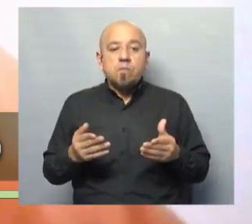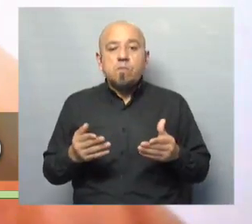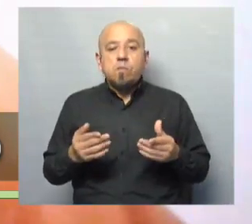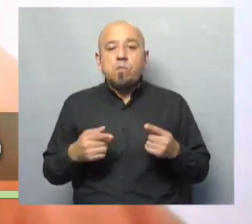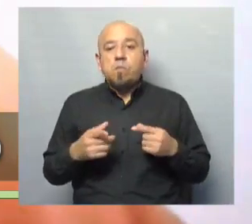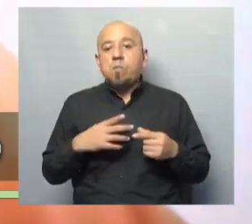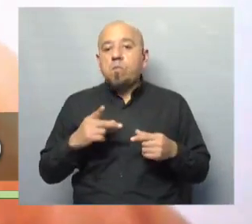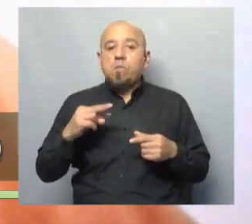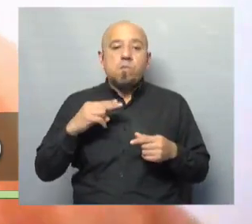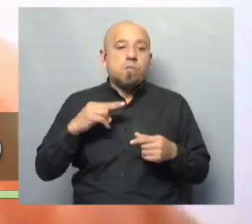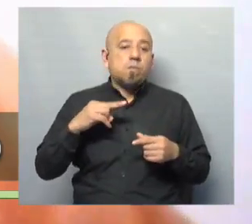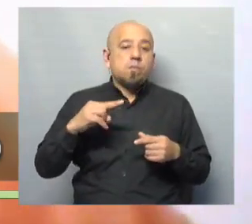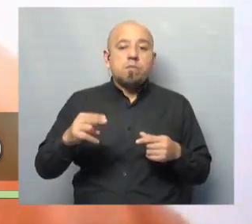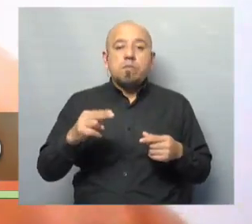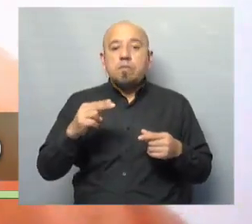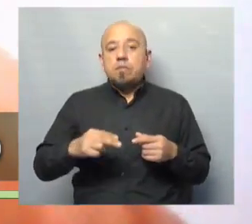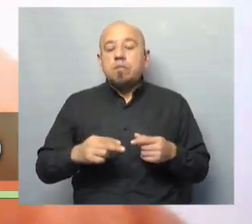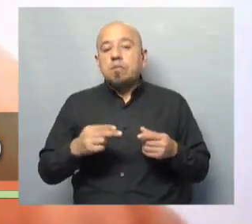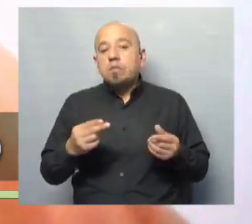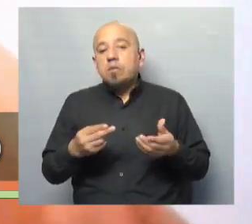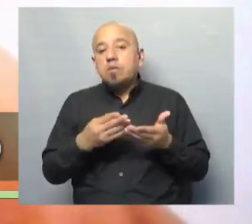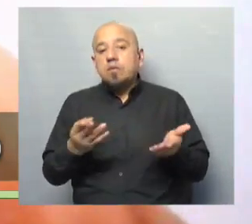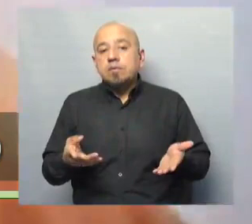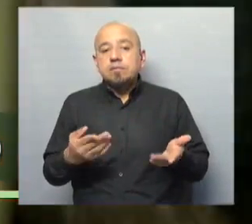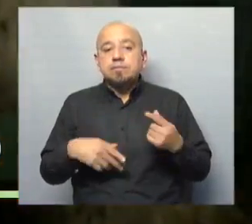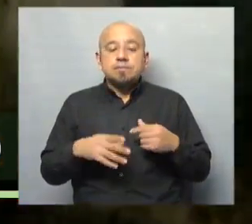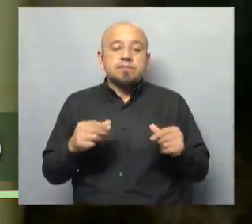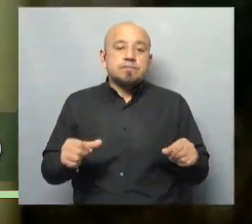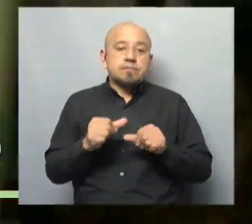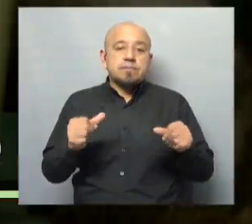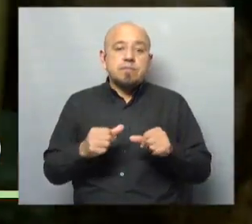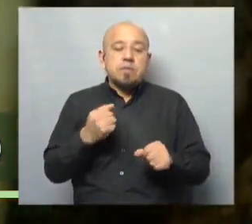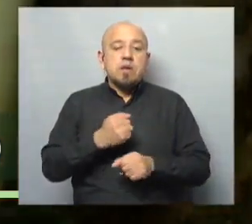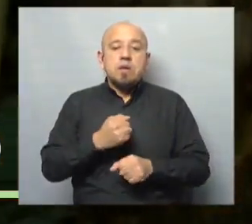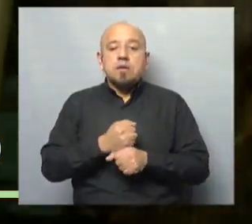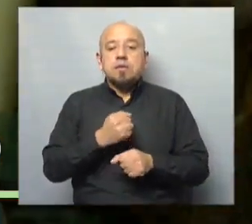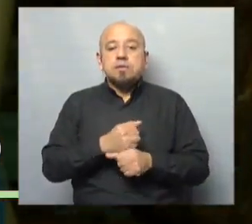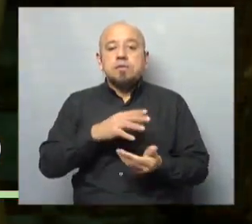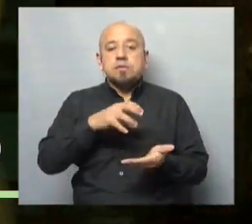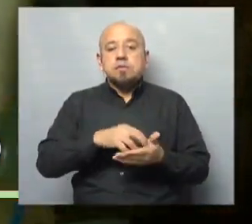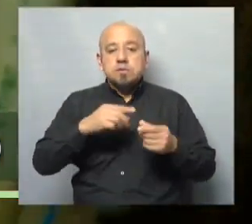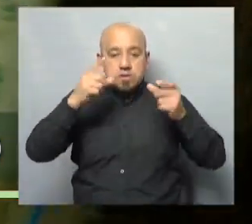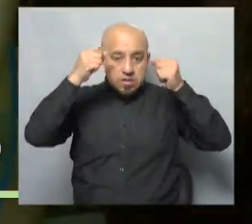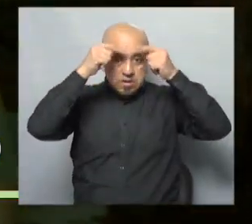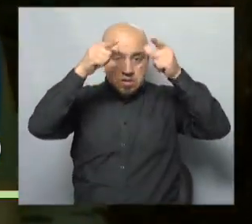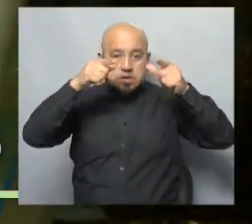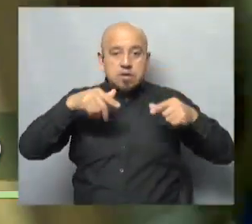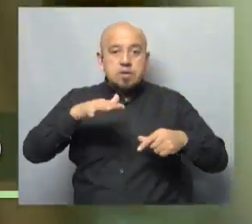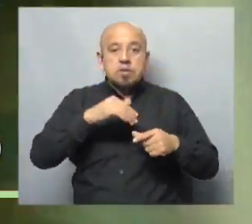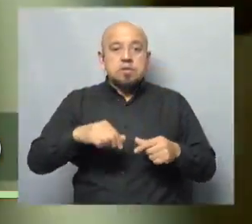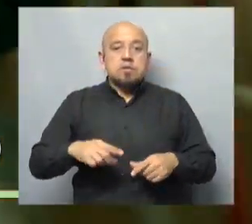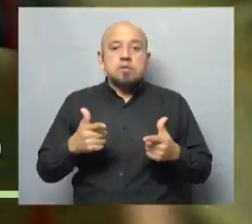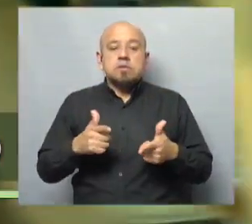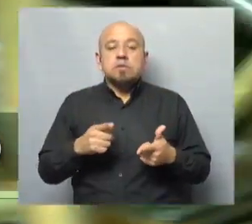permanecen en este estado de una habilidad cursando tareas en un establecimiento ganadero y así tiempo que hay